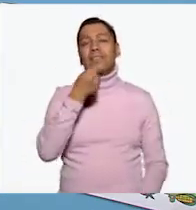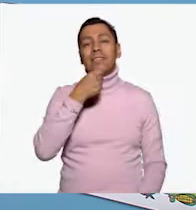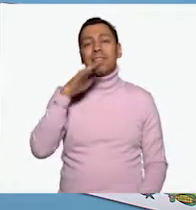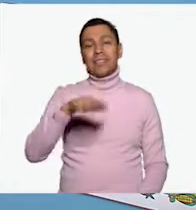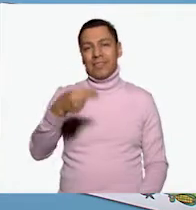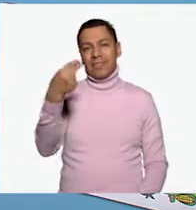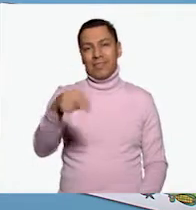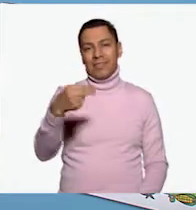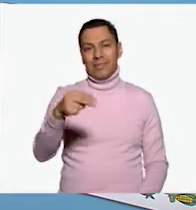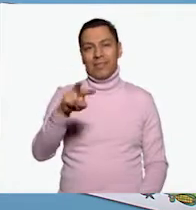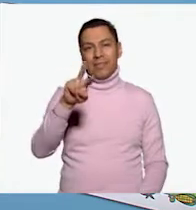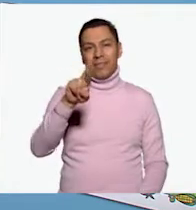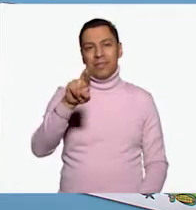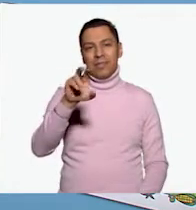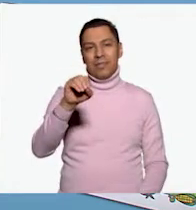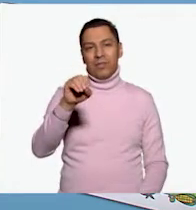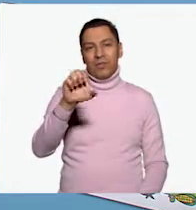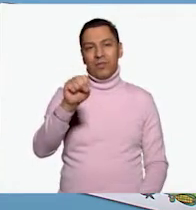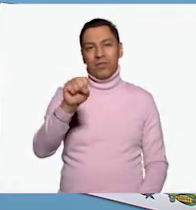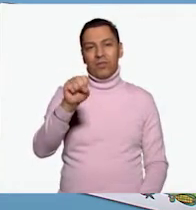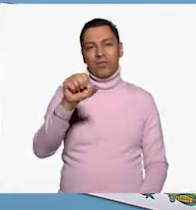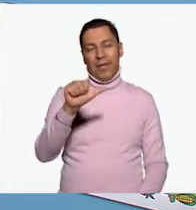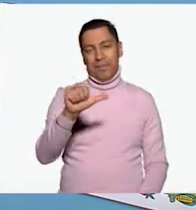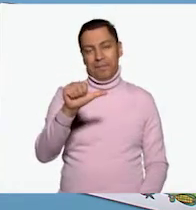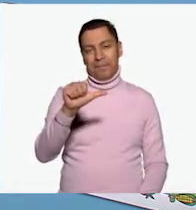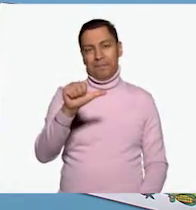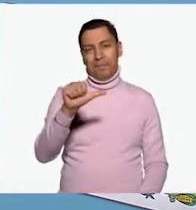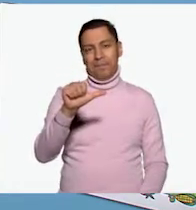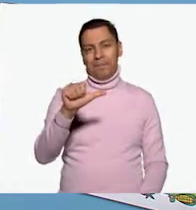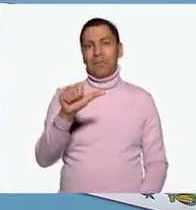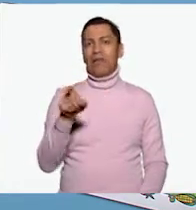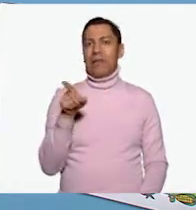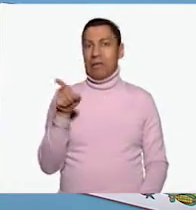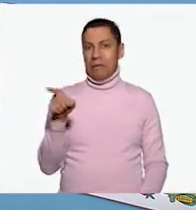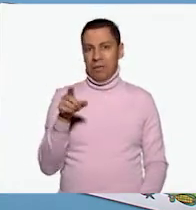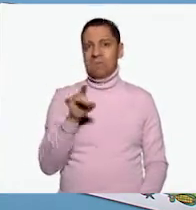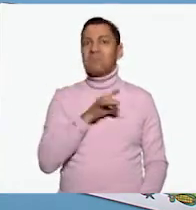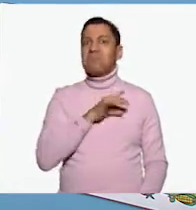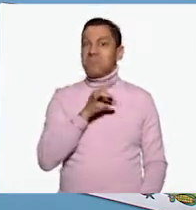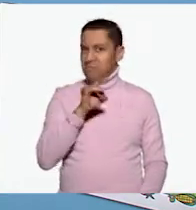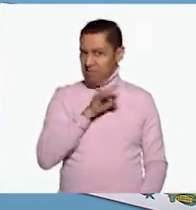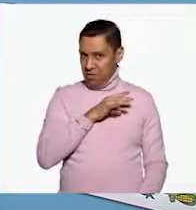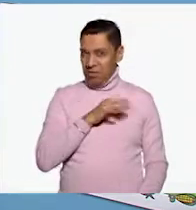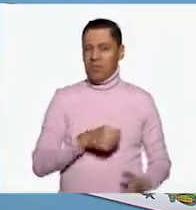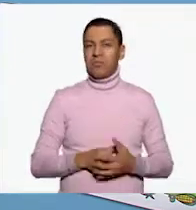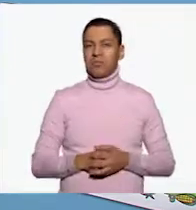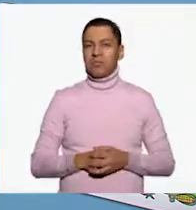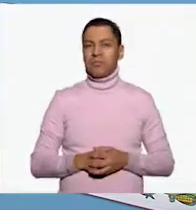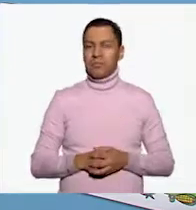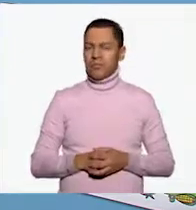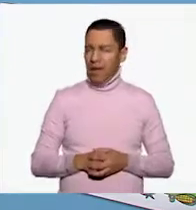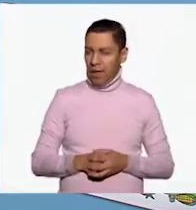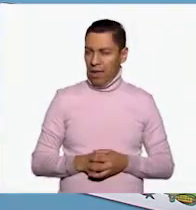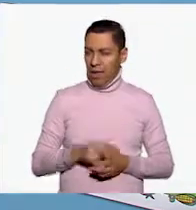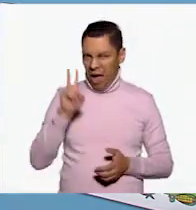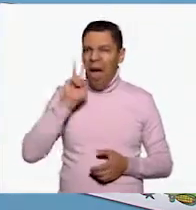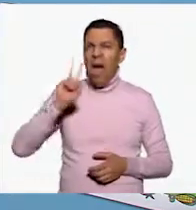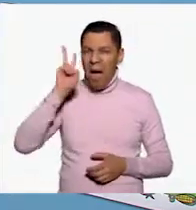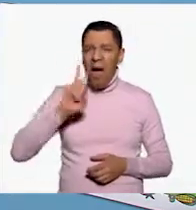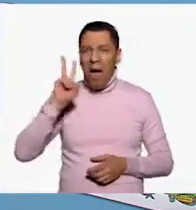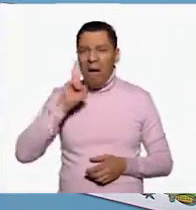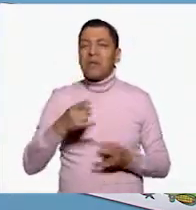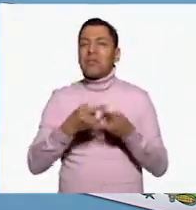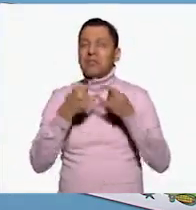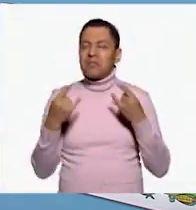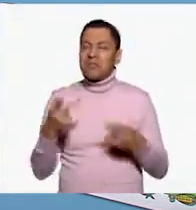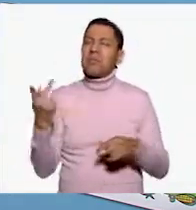llamada Rosita que tenía miedo. Sí, sí, sí. Pues entonces vamos a verlo porque yo quiero